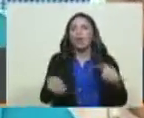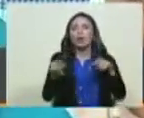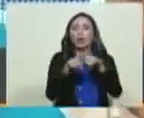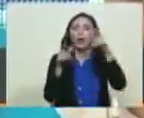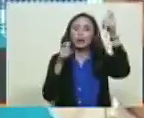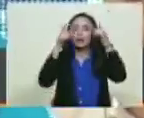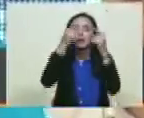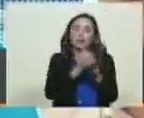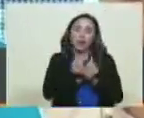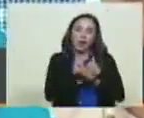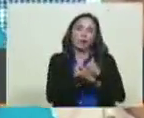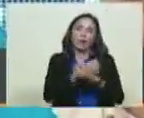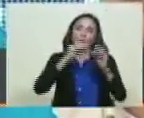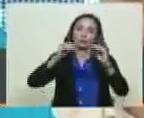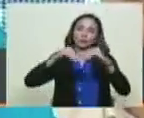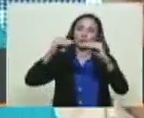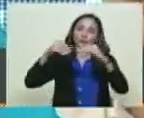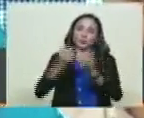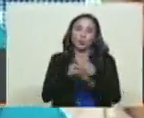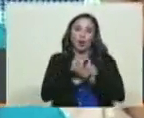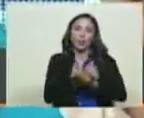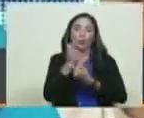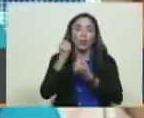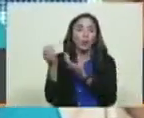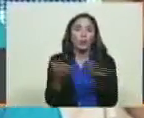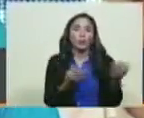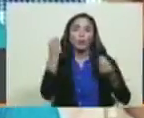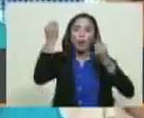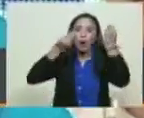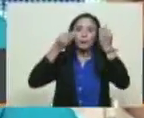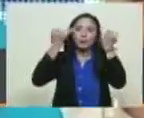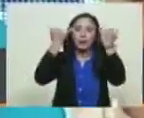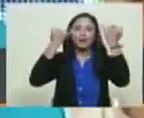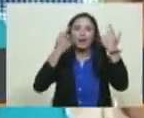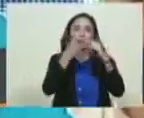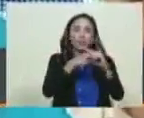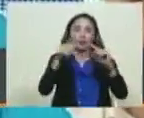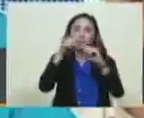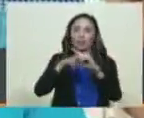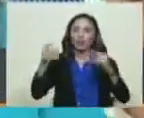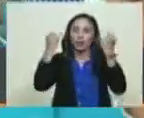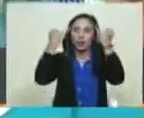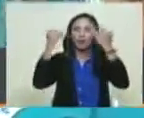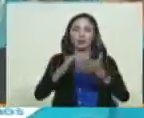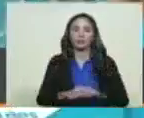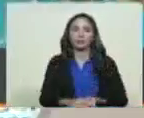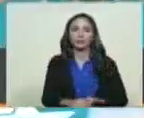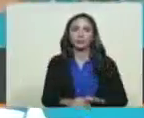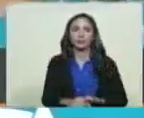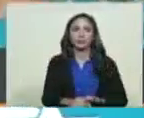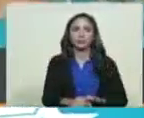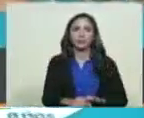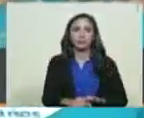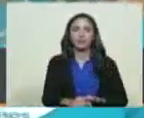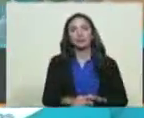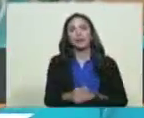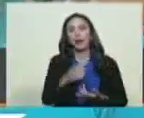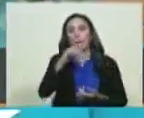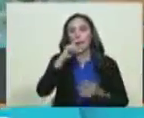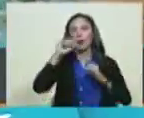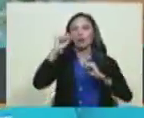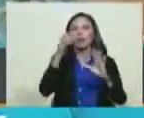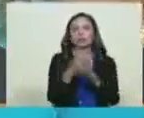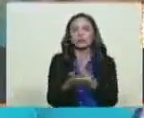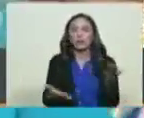y desde el amor nos convocó nos invitó a pensar los distintos usted en dignidad y es lealtad y no